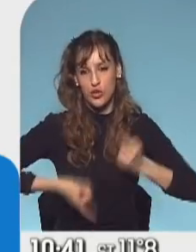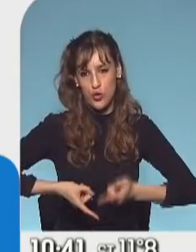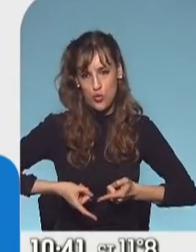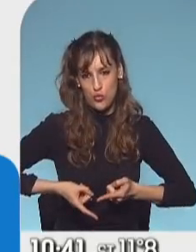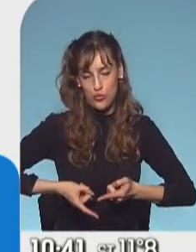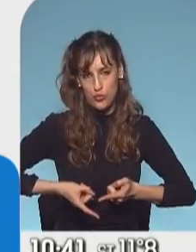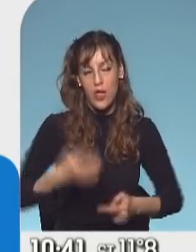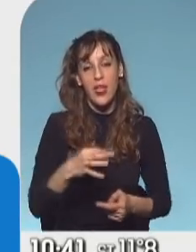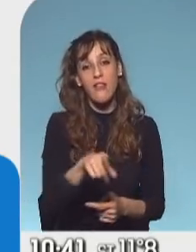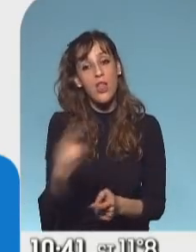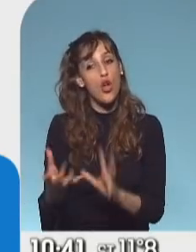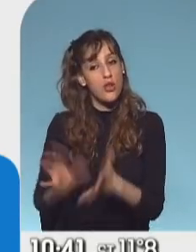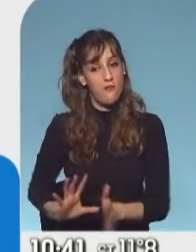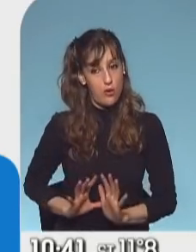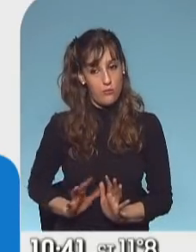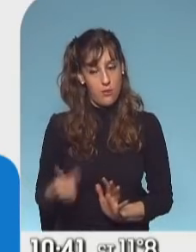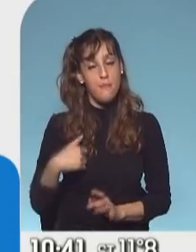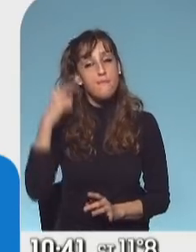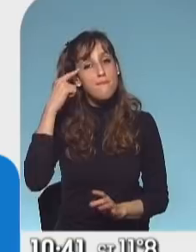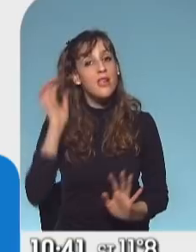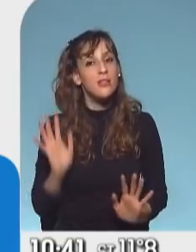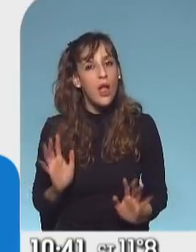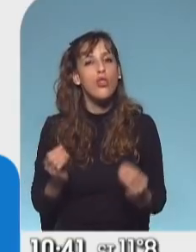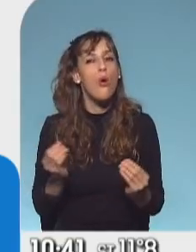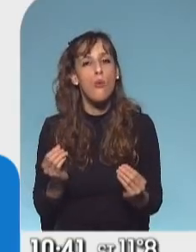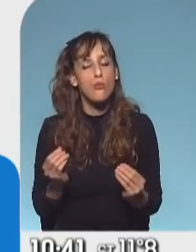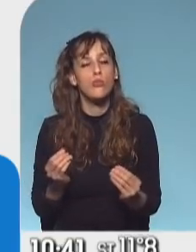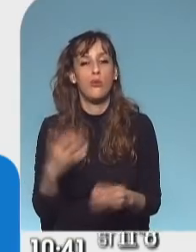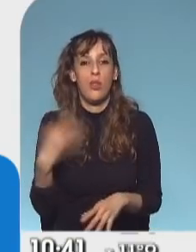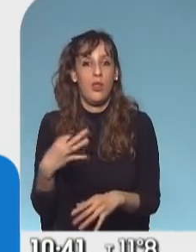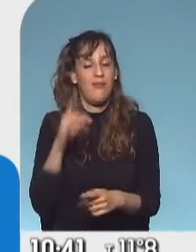que reescribirla pensando en un gran acuerdo,